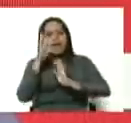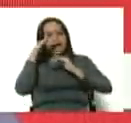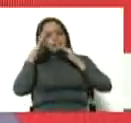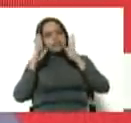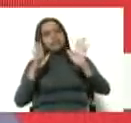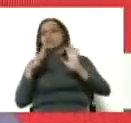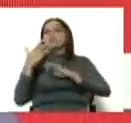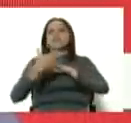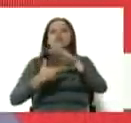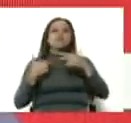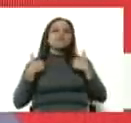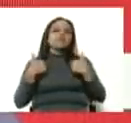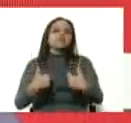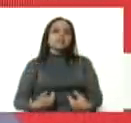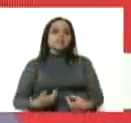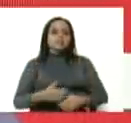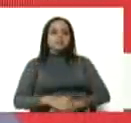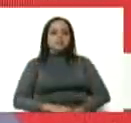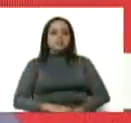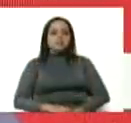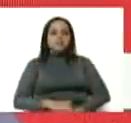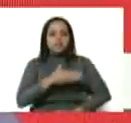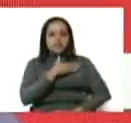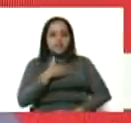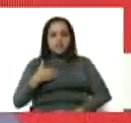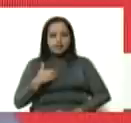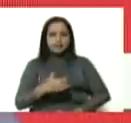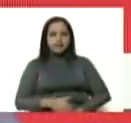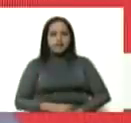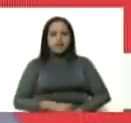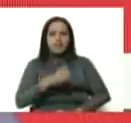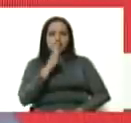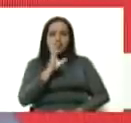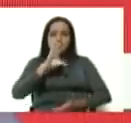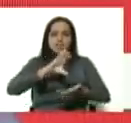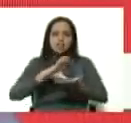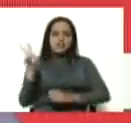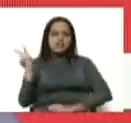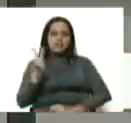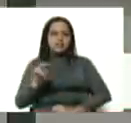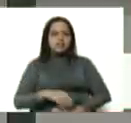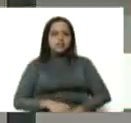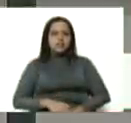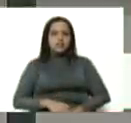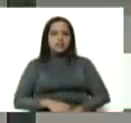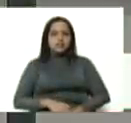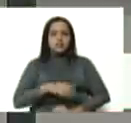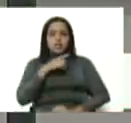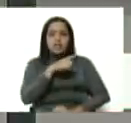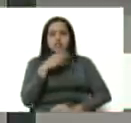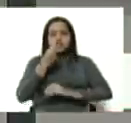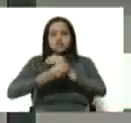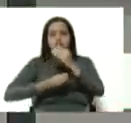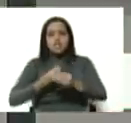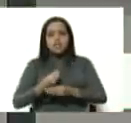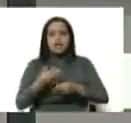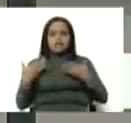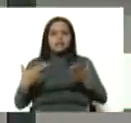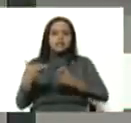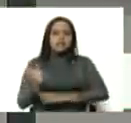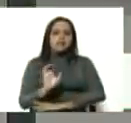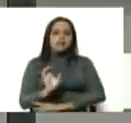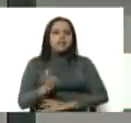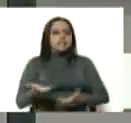situación humanitaria. Y pide entonces el Banco Central de Venezuela que esto sea tramitado con la urgencia del